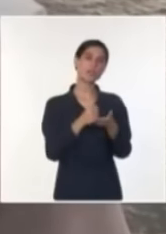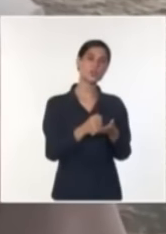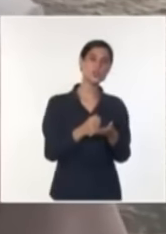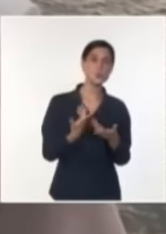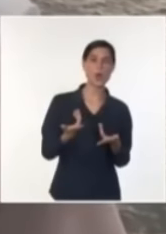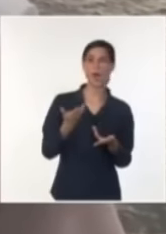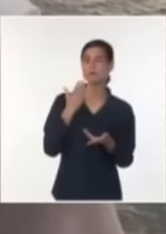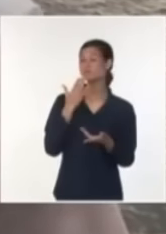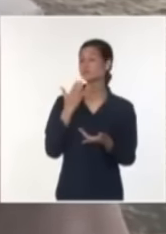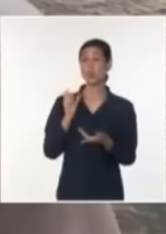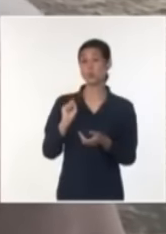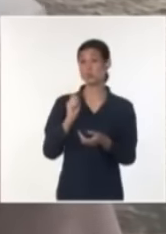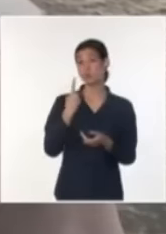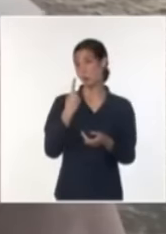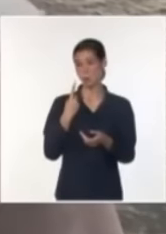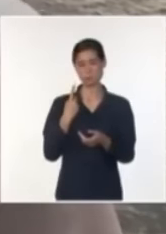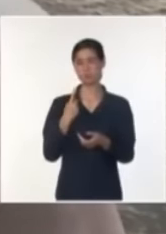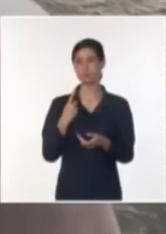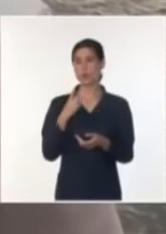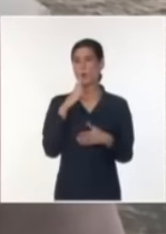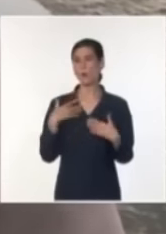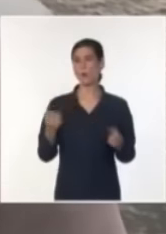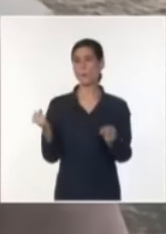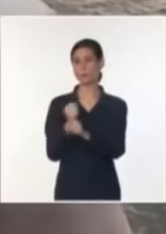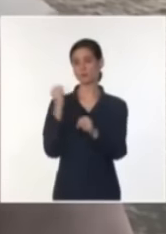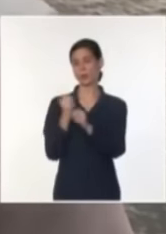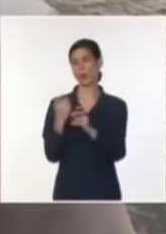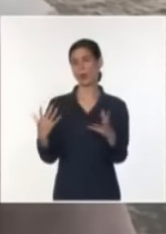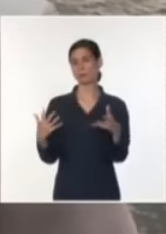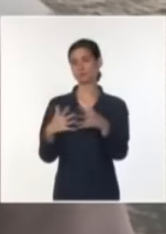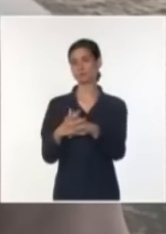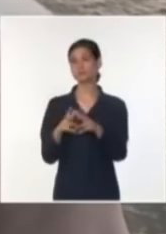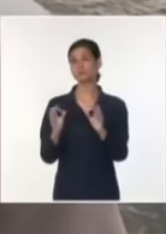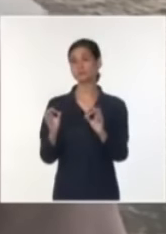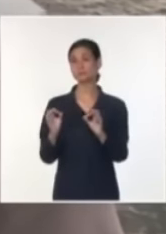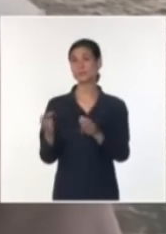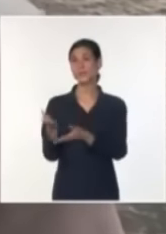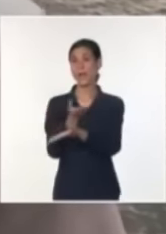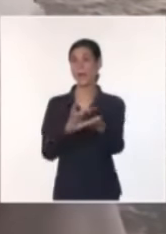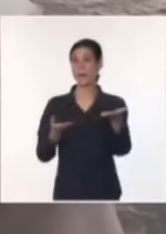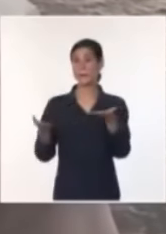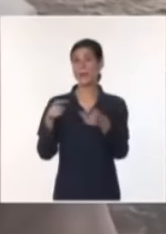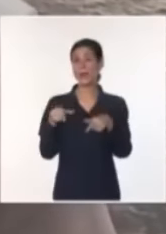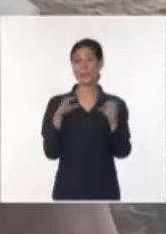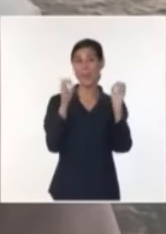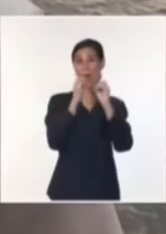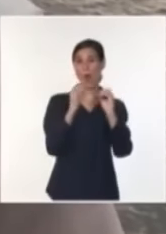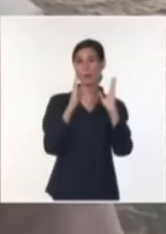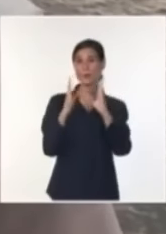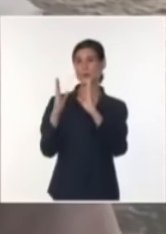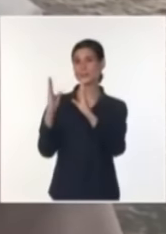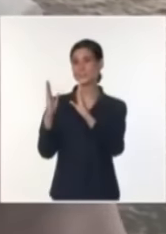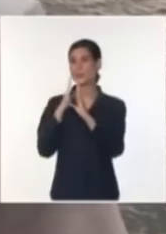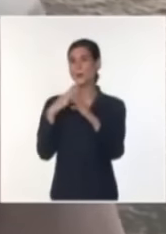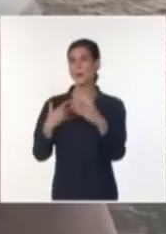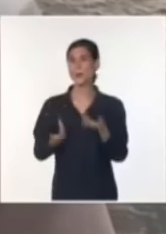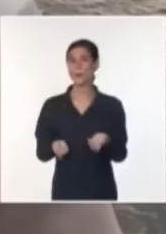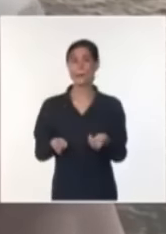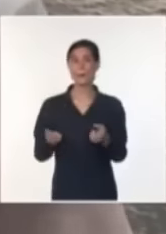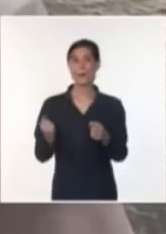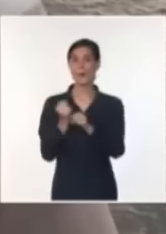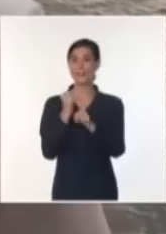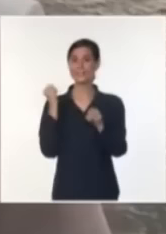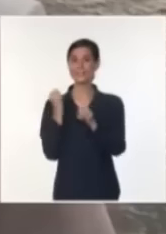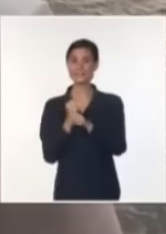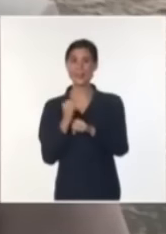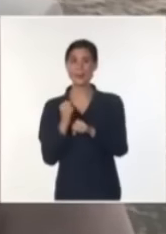Hemos explicado en varios momentos que creemos que estas proyecciones de trabajo que hoy se plantea la organización fueron en su momento también las proyecciones digamos,